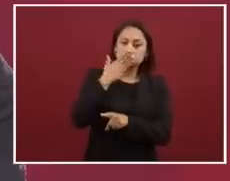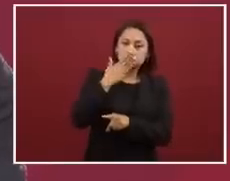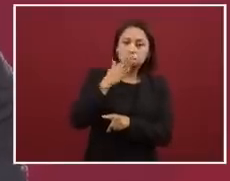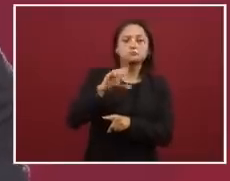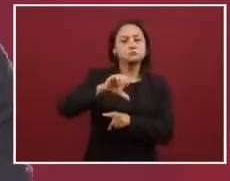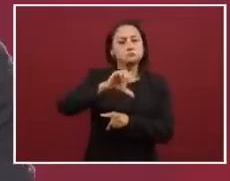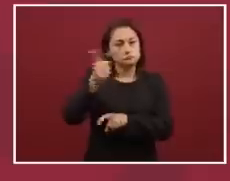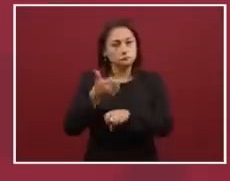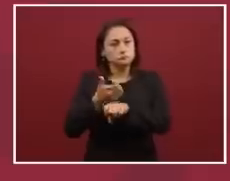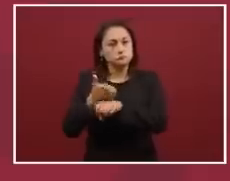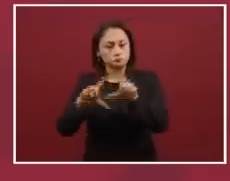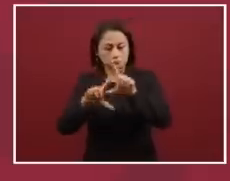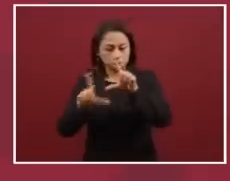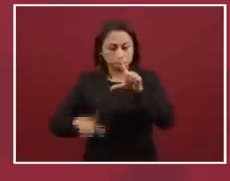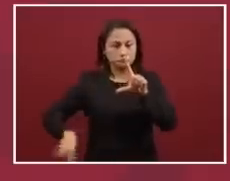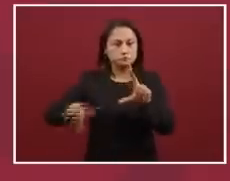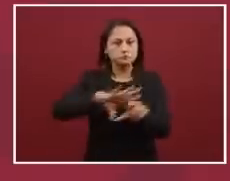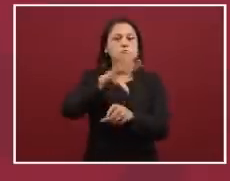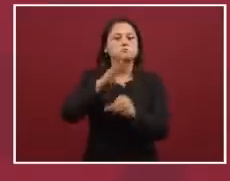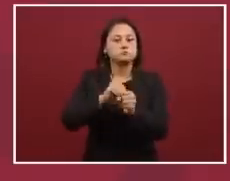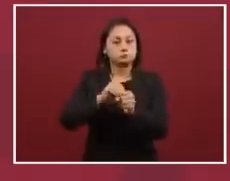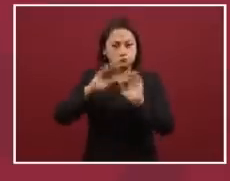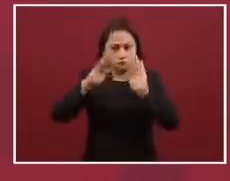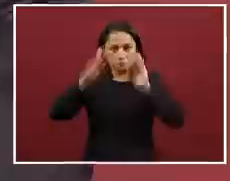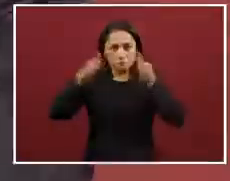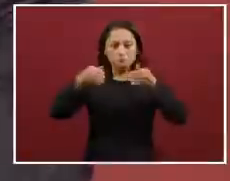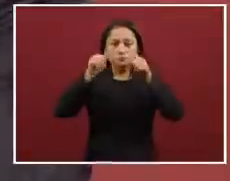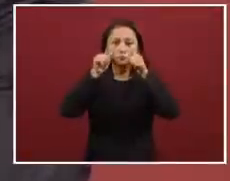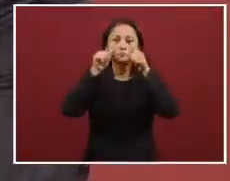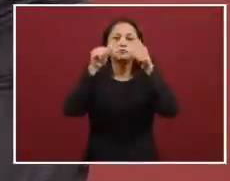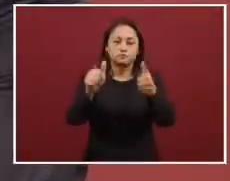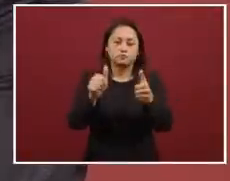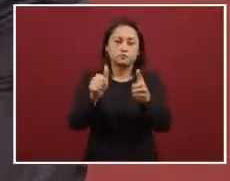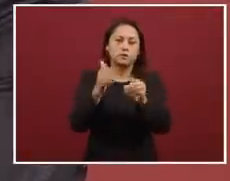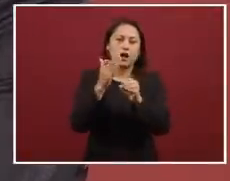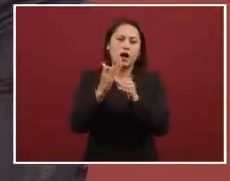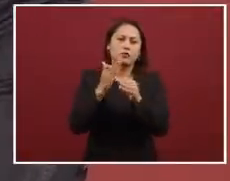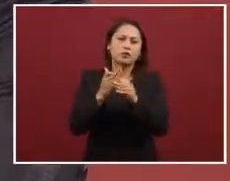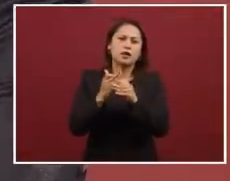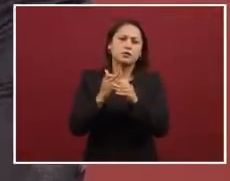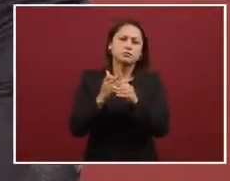que tengamos todos